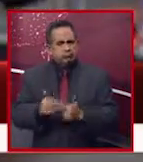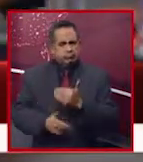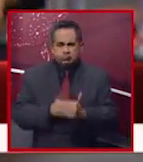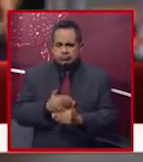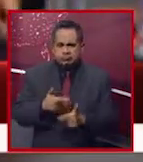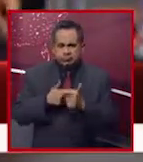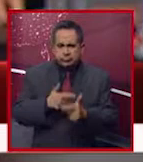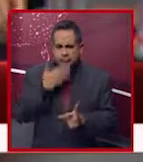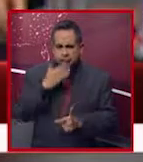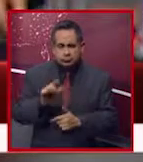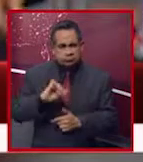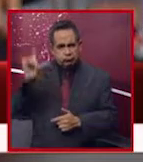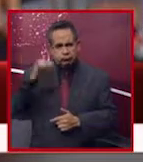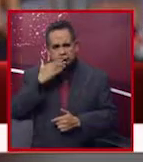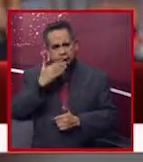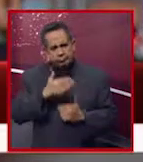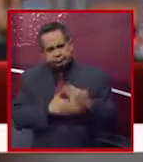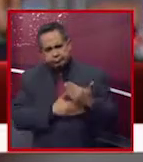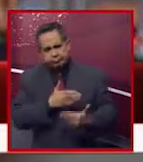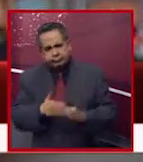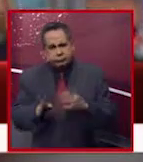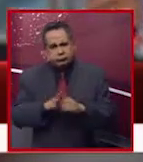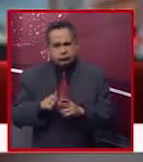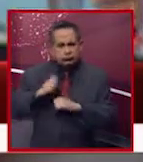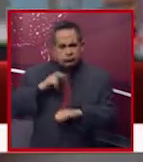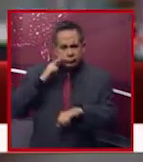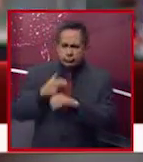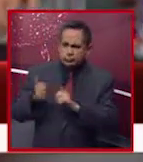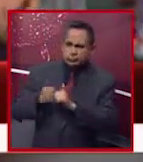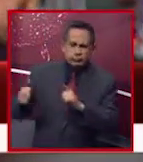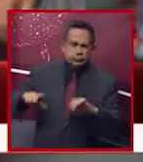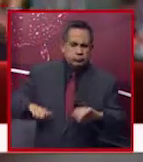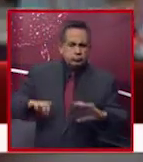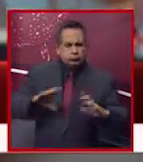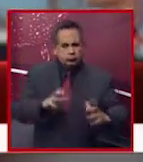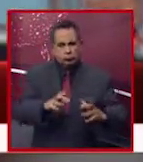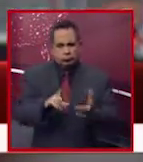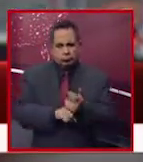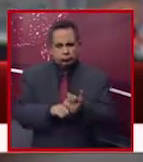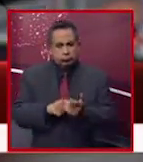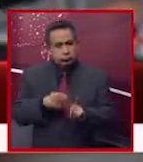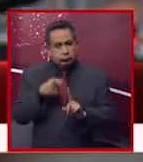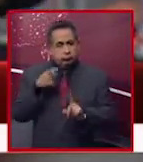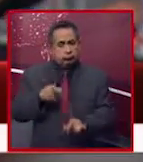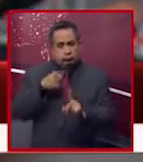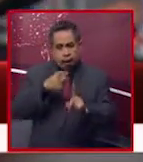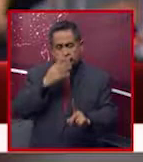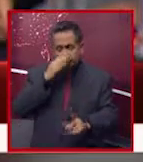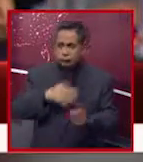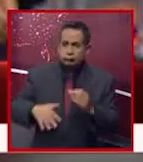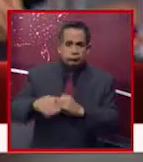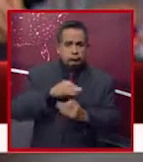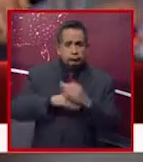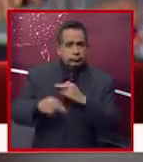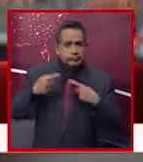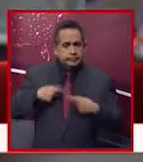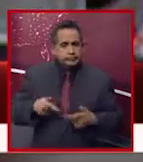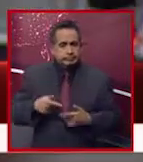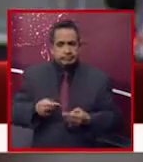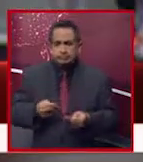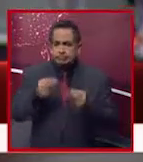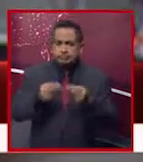con esa gran distinción que ha tenido como un órgano independiente, que es una construcción y un triunfo para todos los